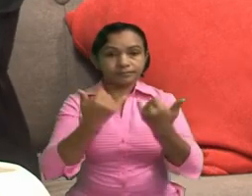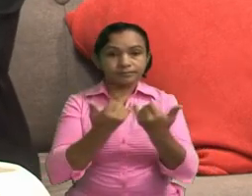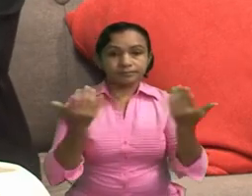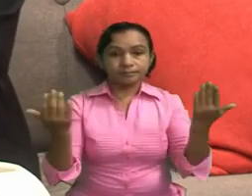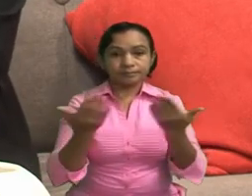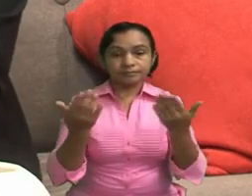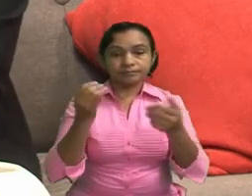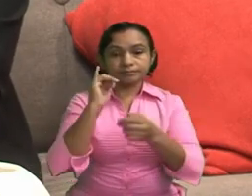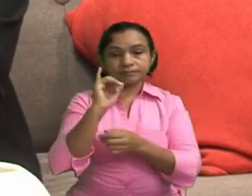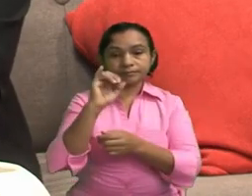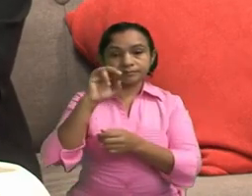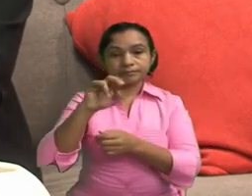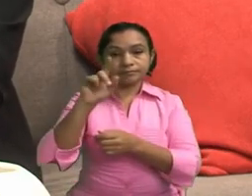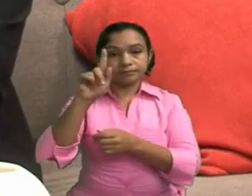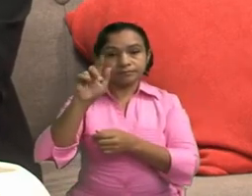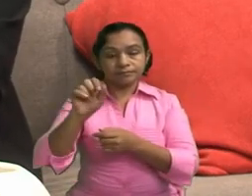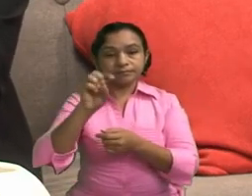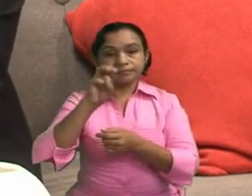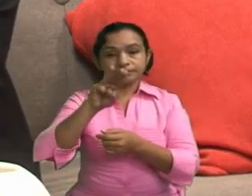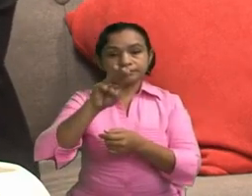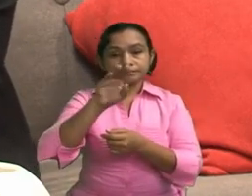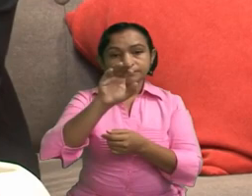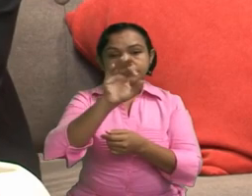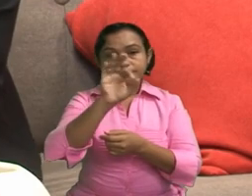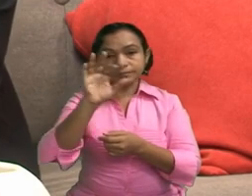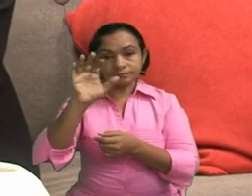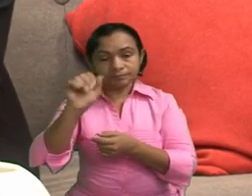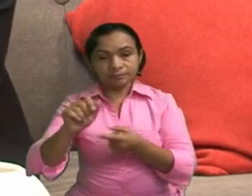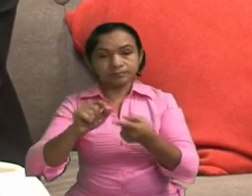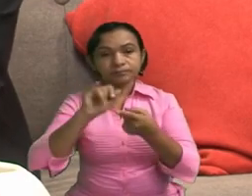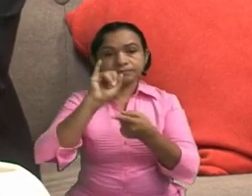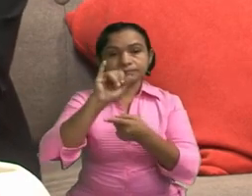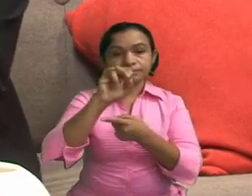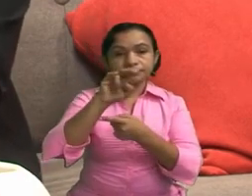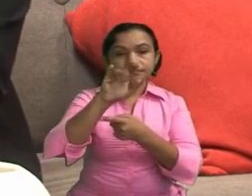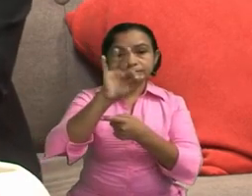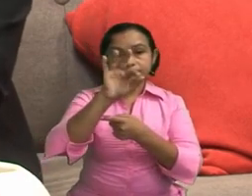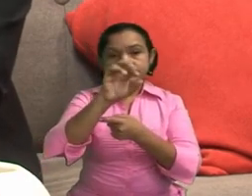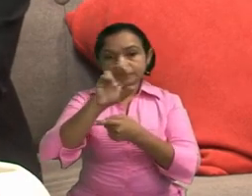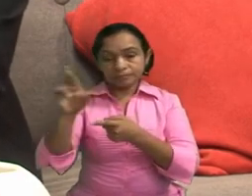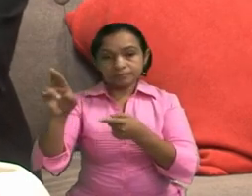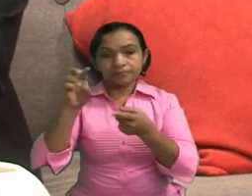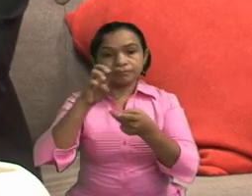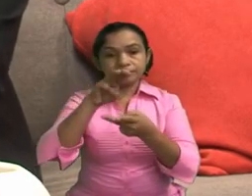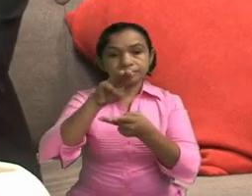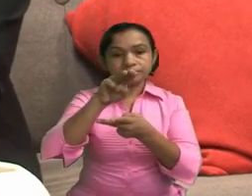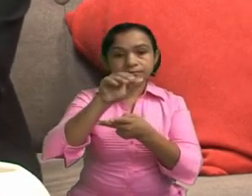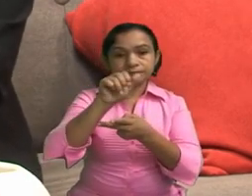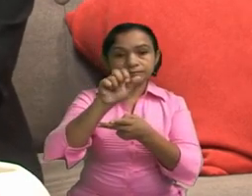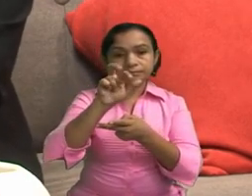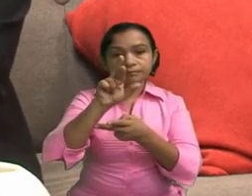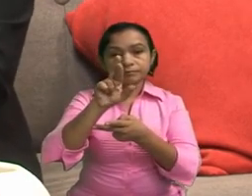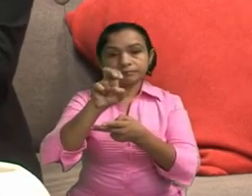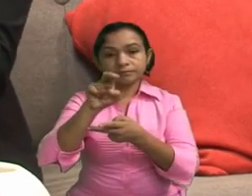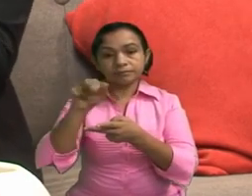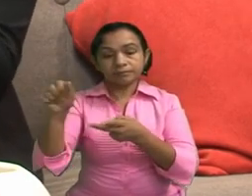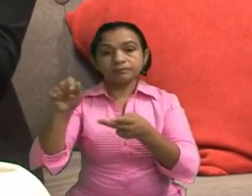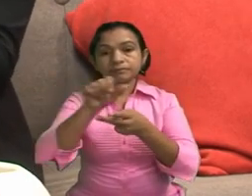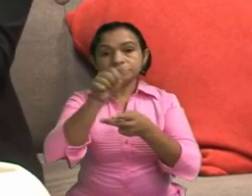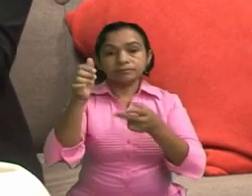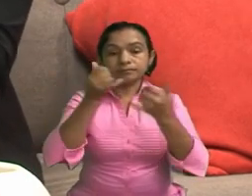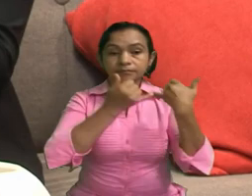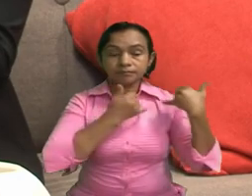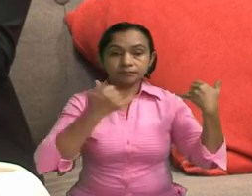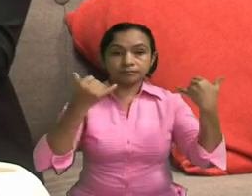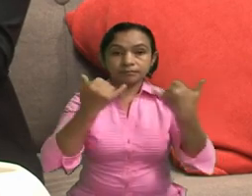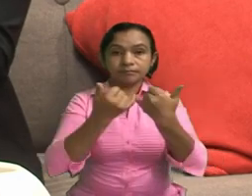como el INTA, como el MEFCA, el INAFOR, ¿verdad? El MARENA y otras instituciones que en